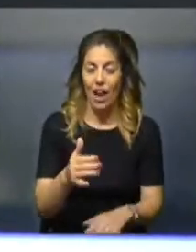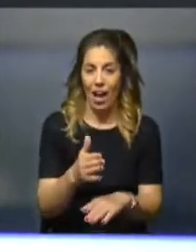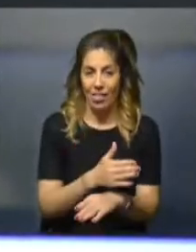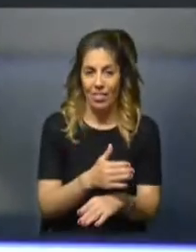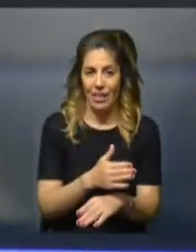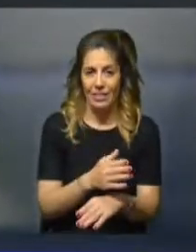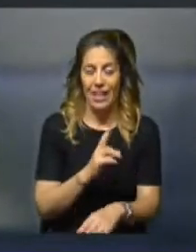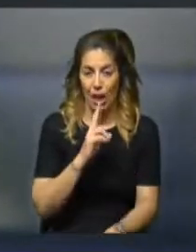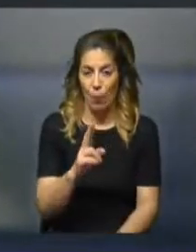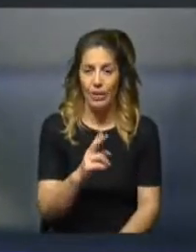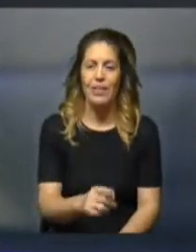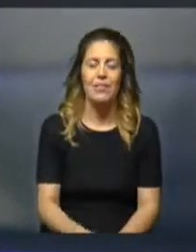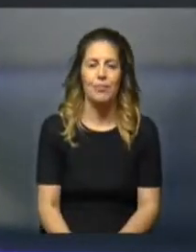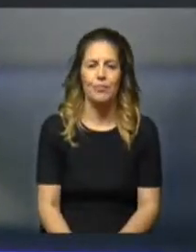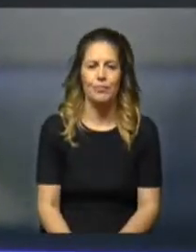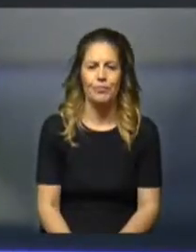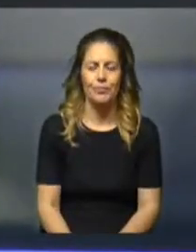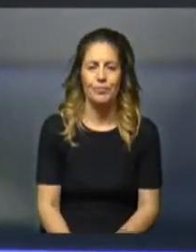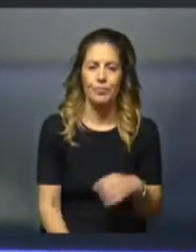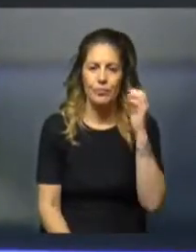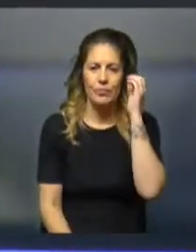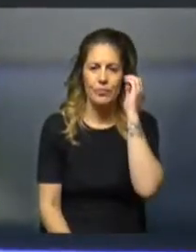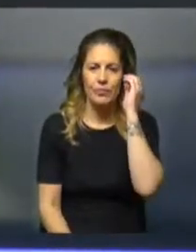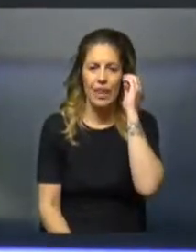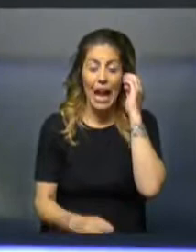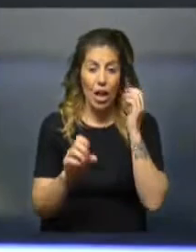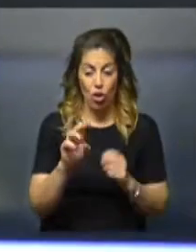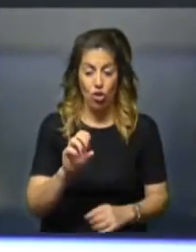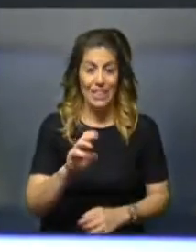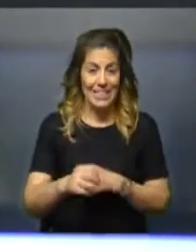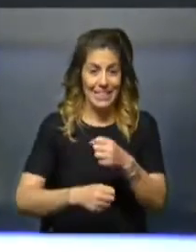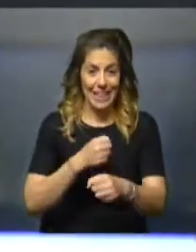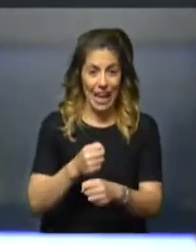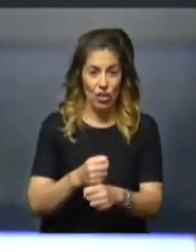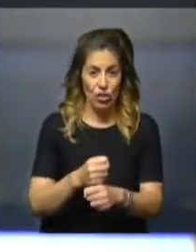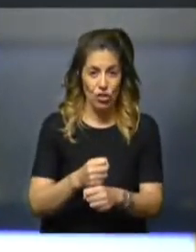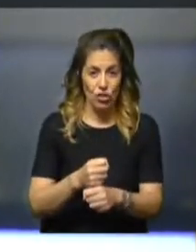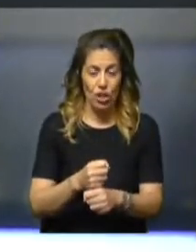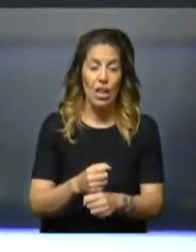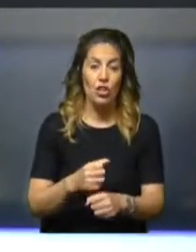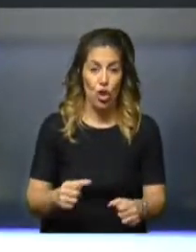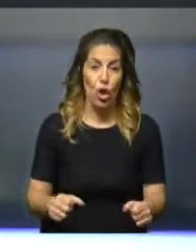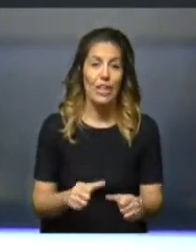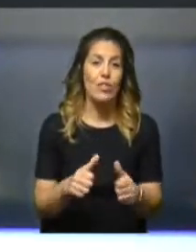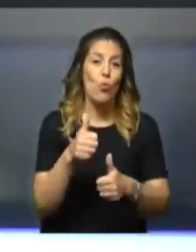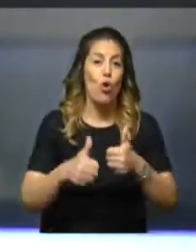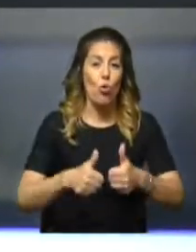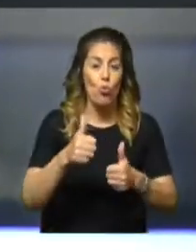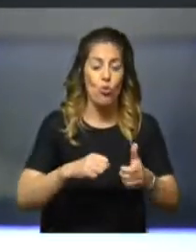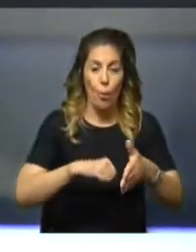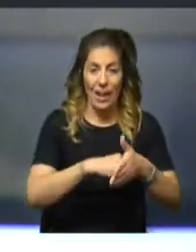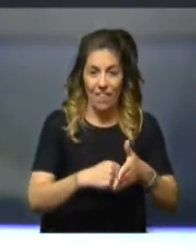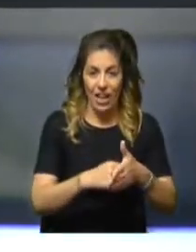las respuestas Y es que a los 15 años este de un concurso para blanco Eso estaba terminando 15